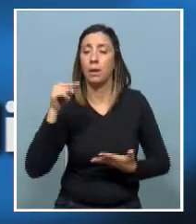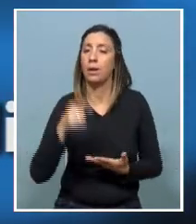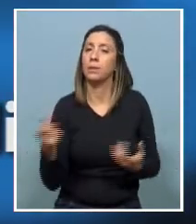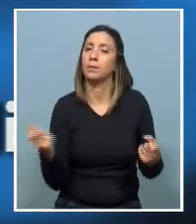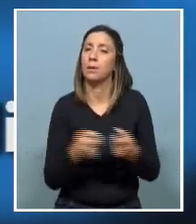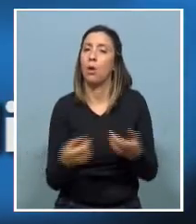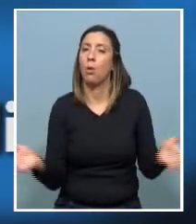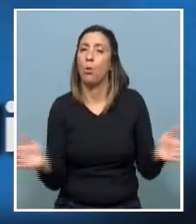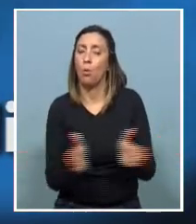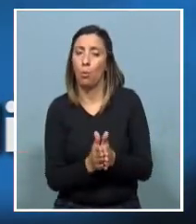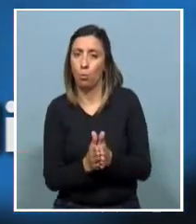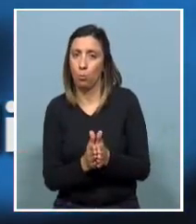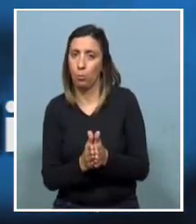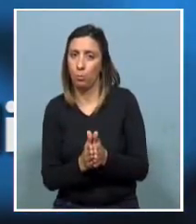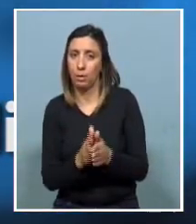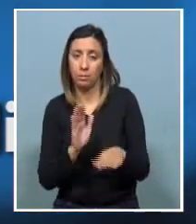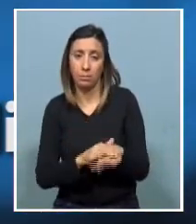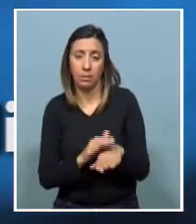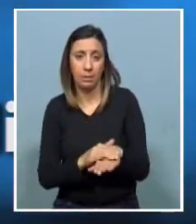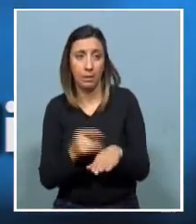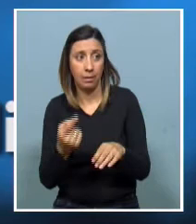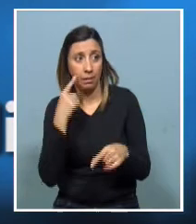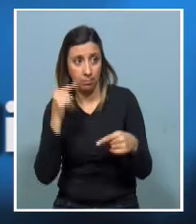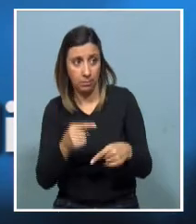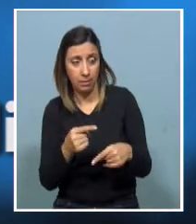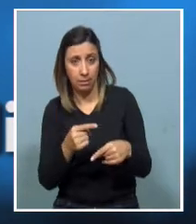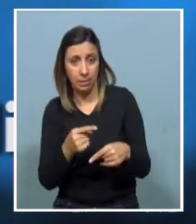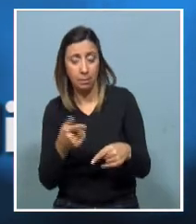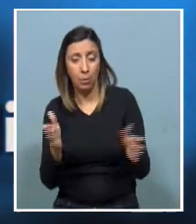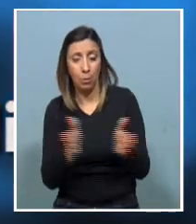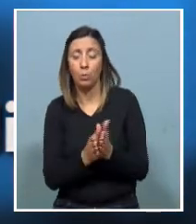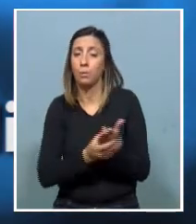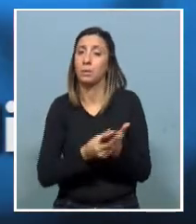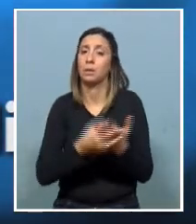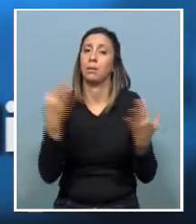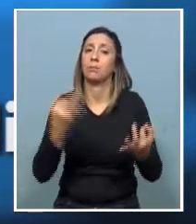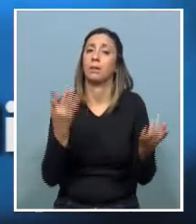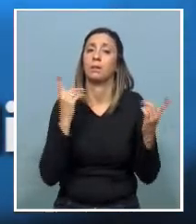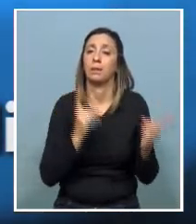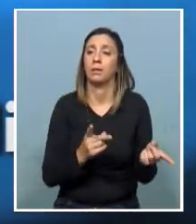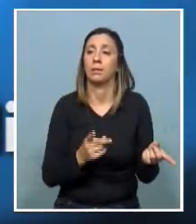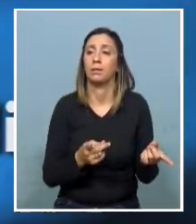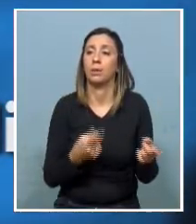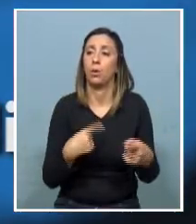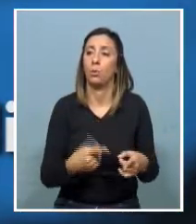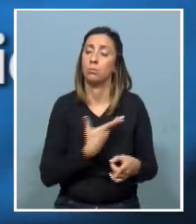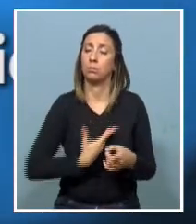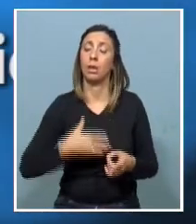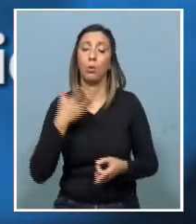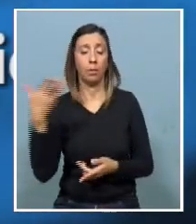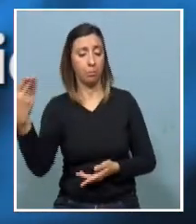asociamos, nosotros somos los responsables de gestar este instituto, pero aquí estamos hermanando con el Ministerio de Seguridad, y es una demanda que el gobernador